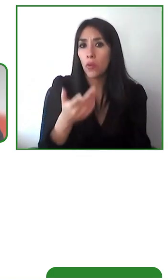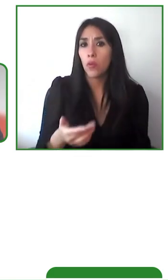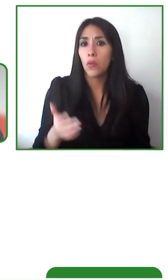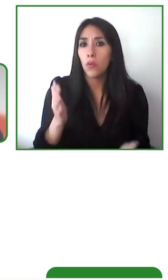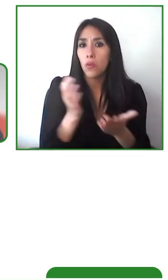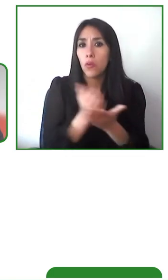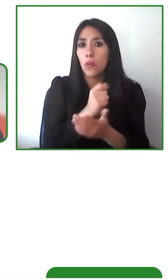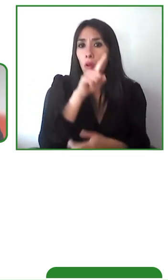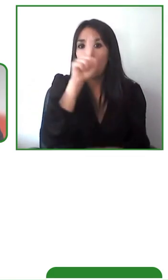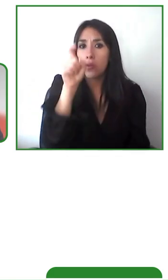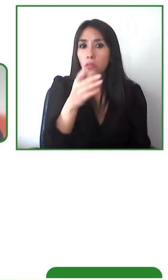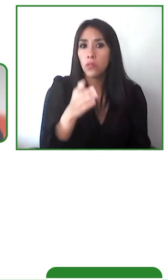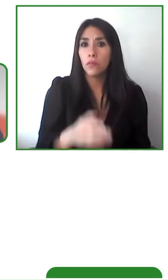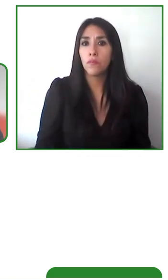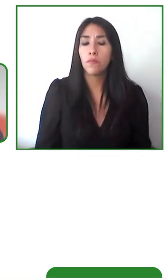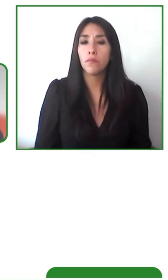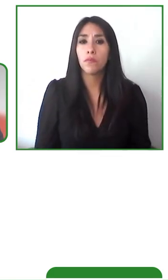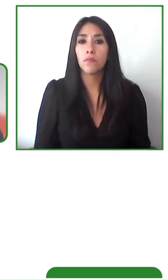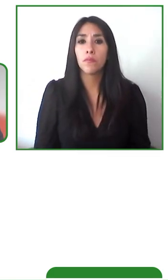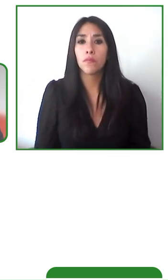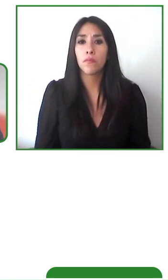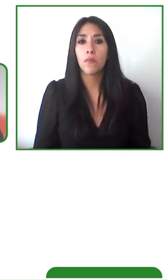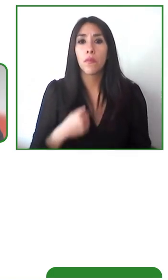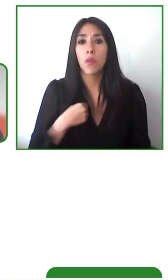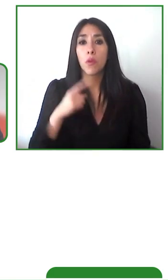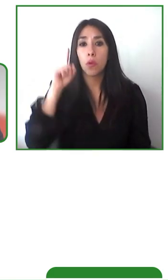Glenda, si quiere empezar.